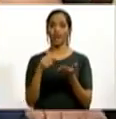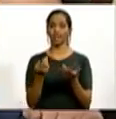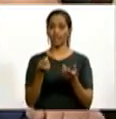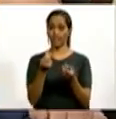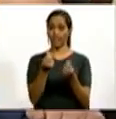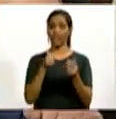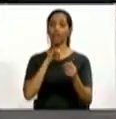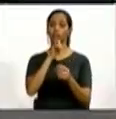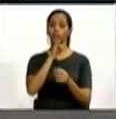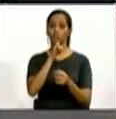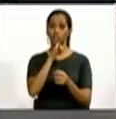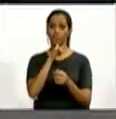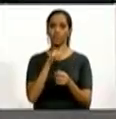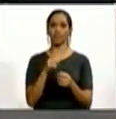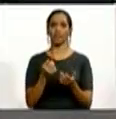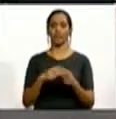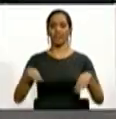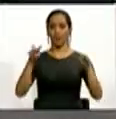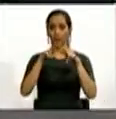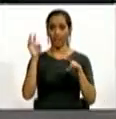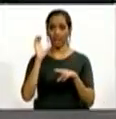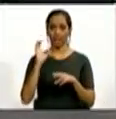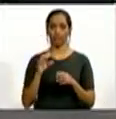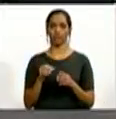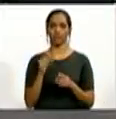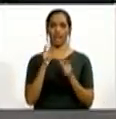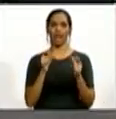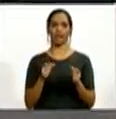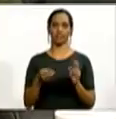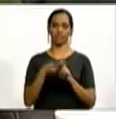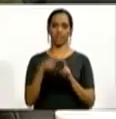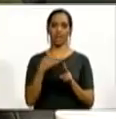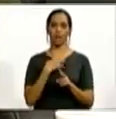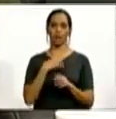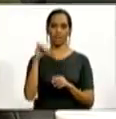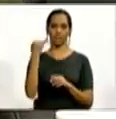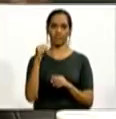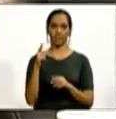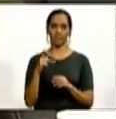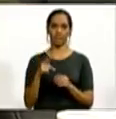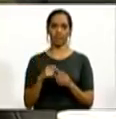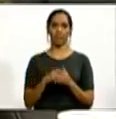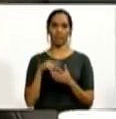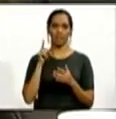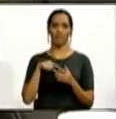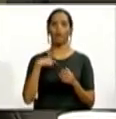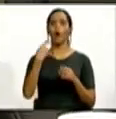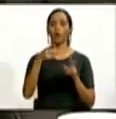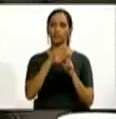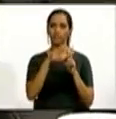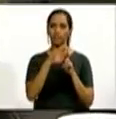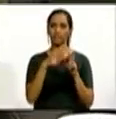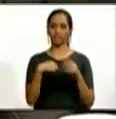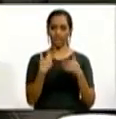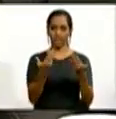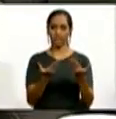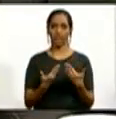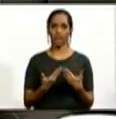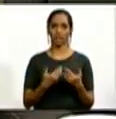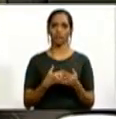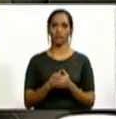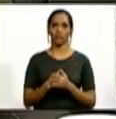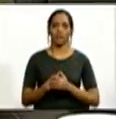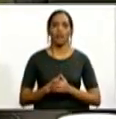que reabrió la semana pasada. Mira, la gente con la etiqueta numeral de la morada de ZK y también están las otras etiquetas que se han dado. A mí me pasa que